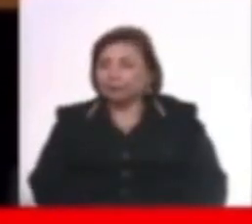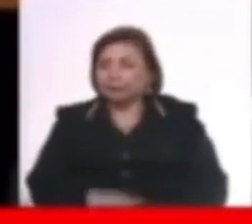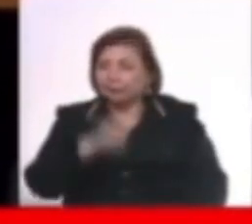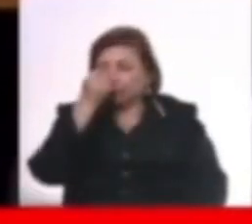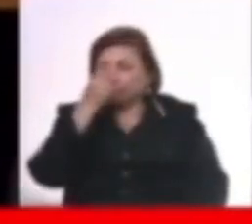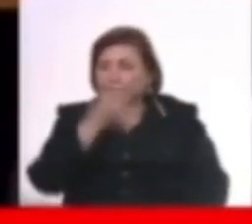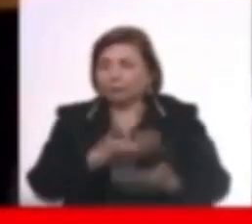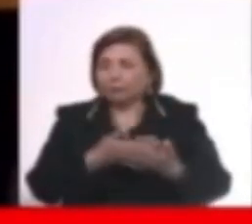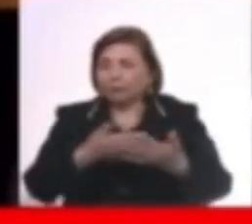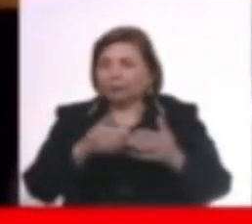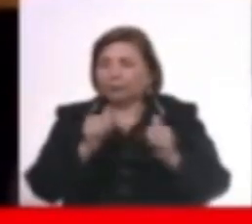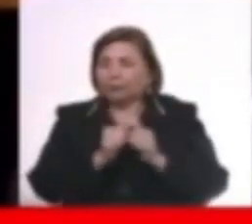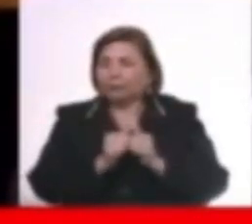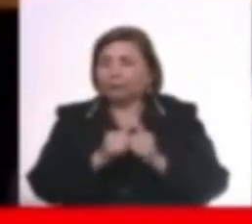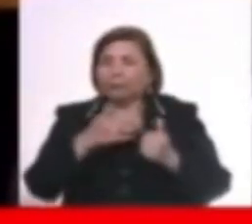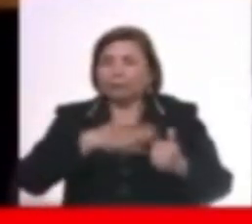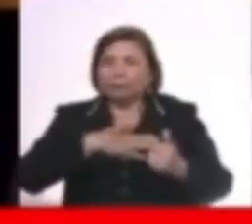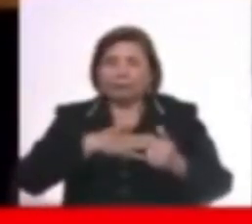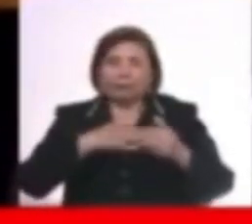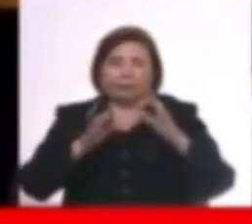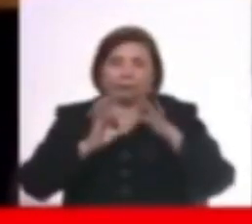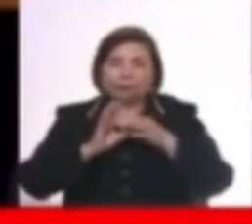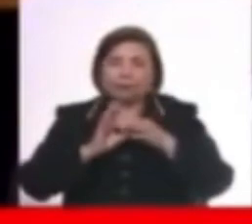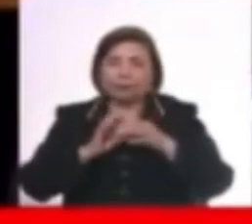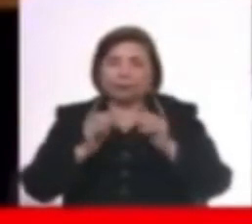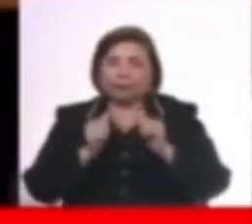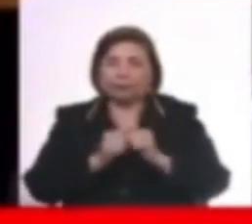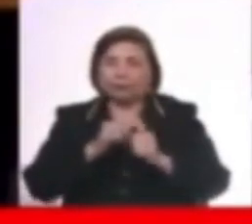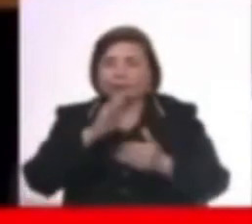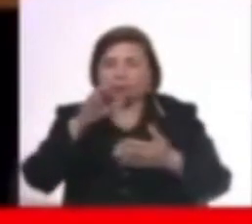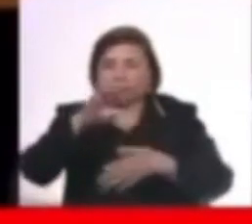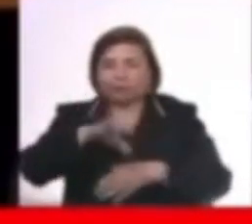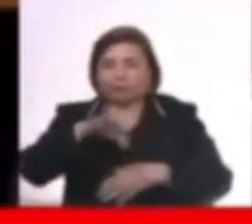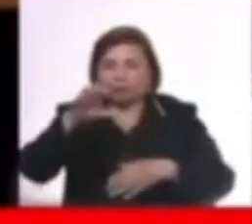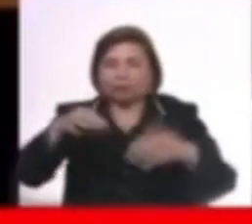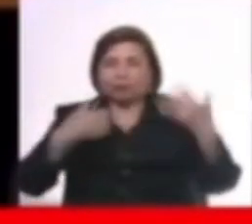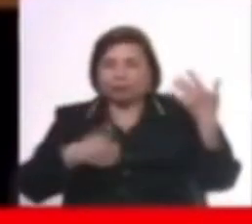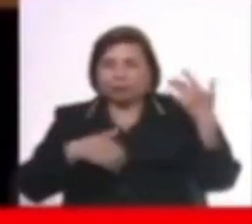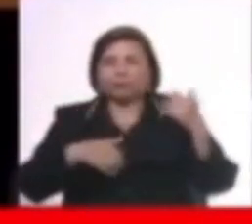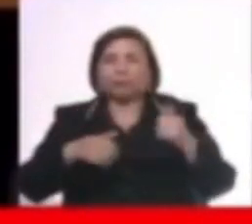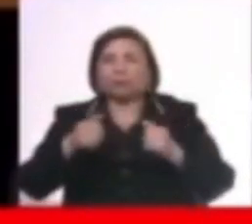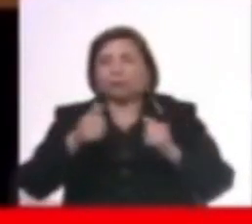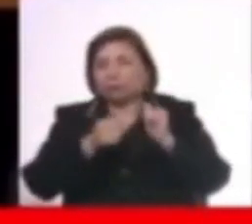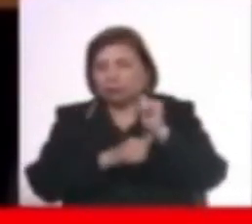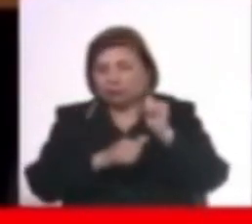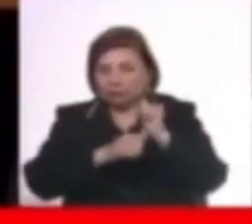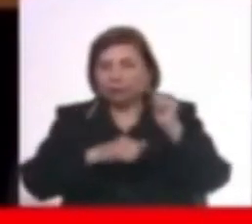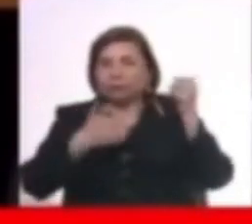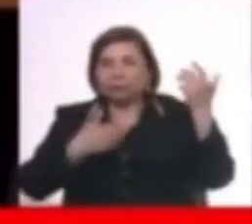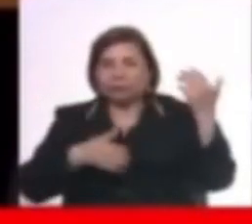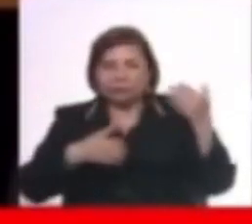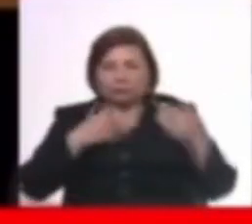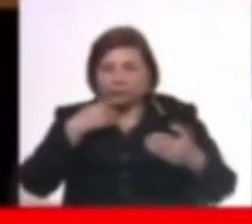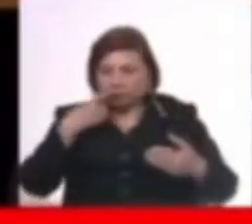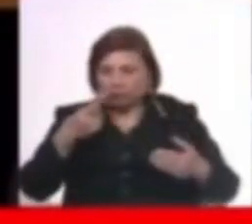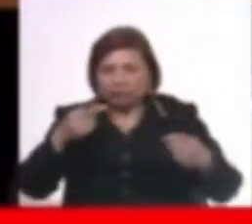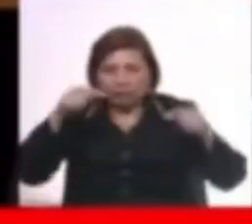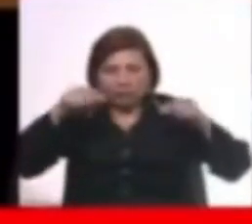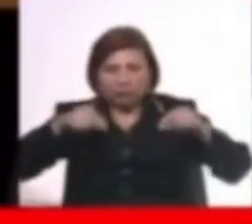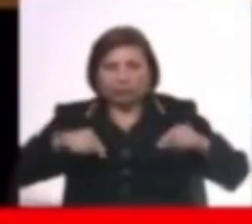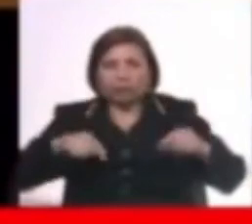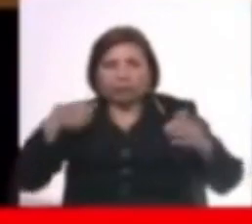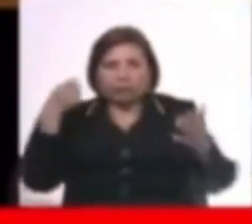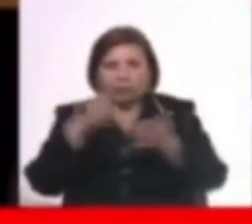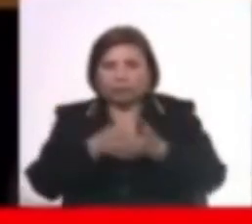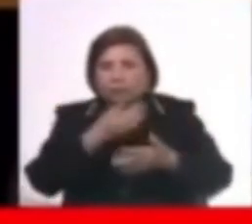ese sentido presidenta mi solidaridad con el pueblo mexicano con los Hermanos mexicanos decirles que aquí lo que